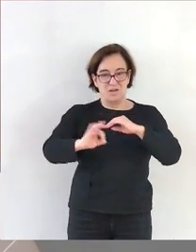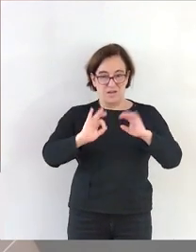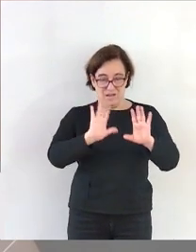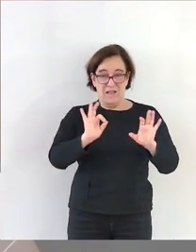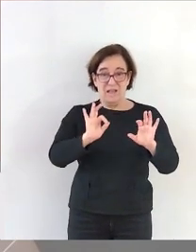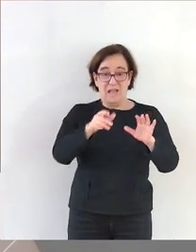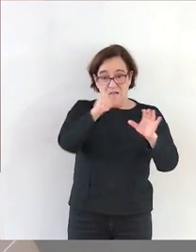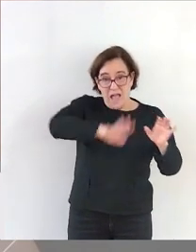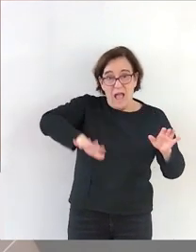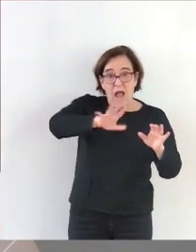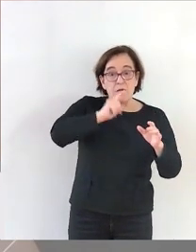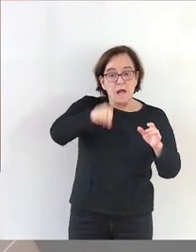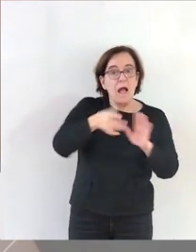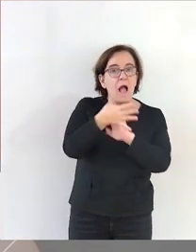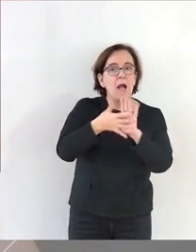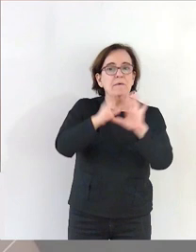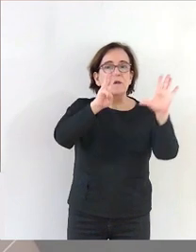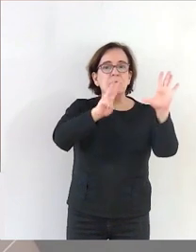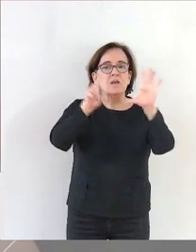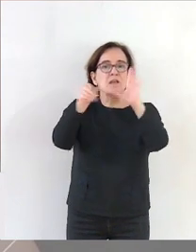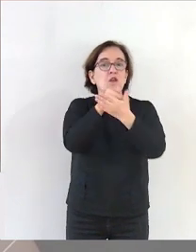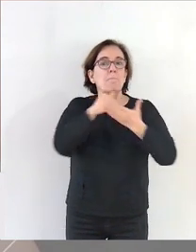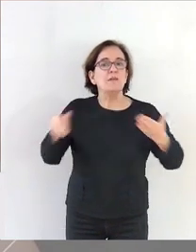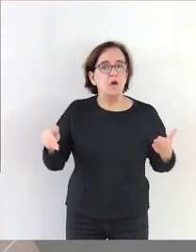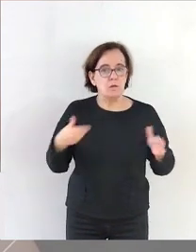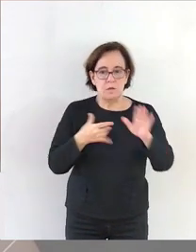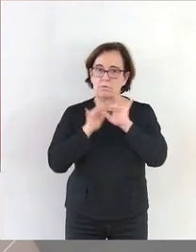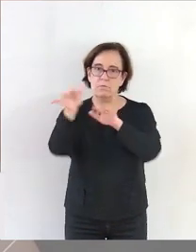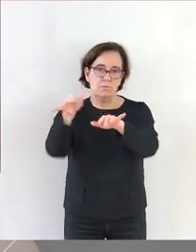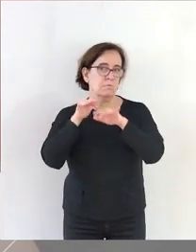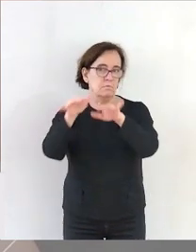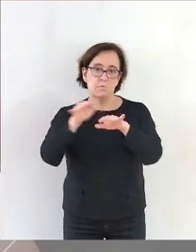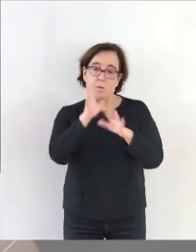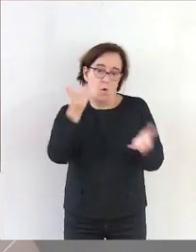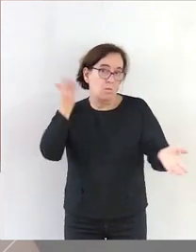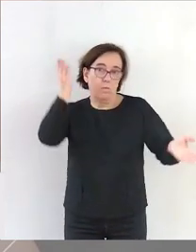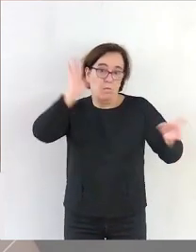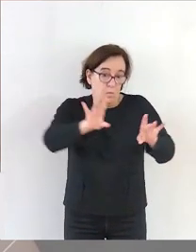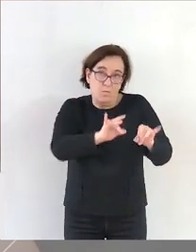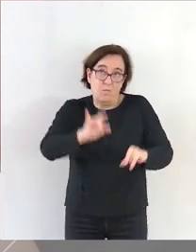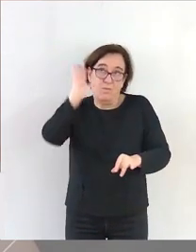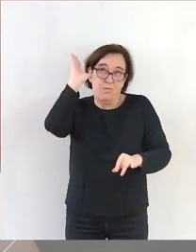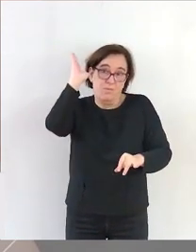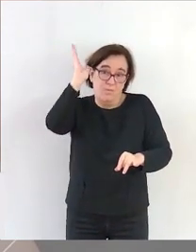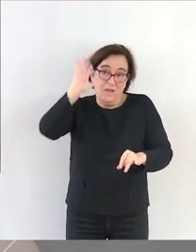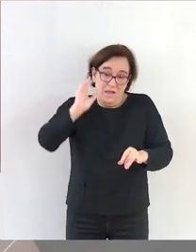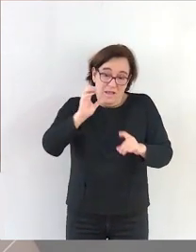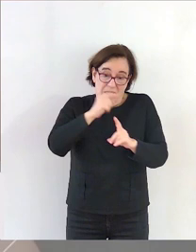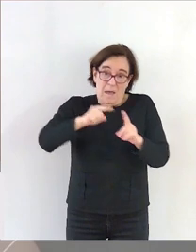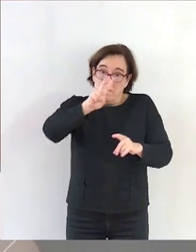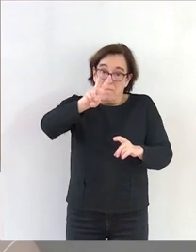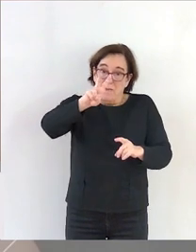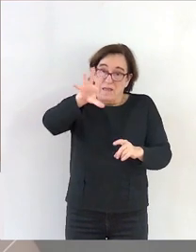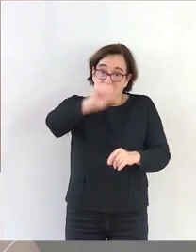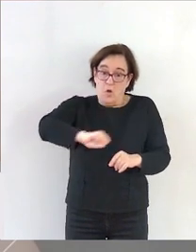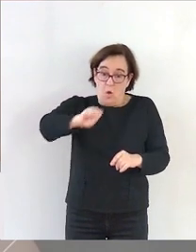saheliana y ahí se habla de 86 millones de desplazados medioambientales para mediados de siglo es decir en 25 años